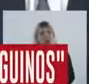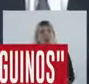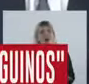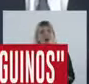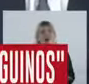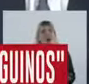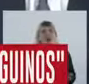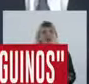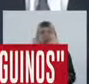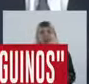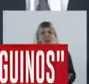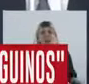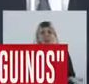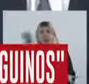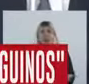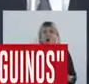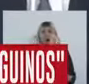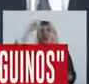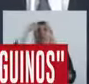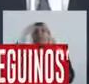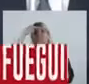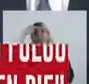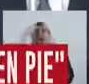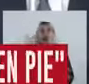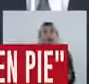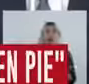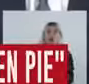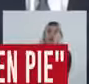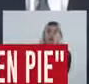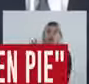que deje de ser pensado con ese país central